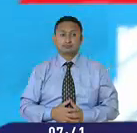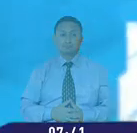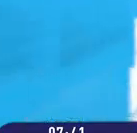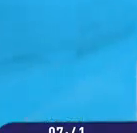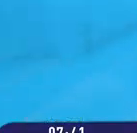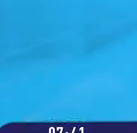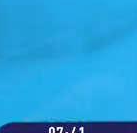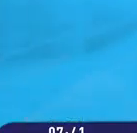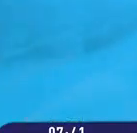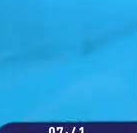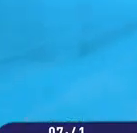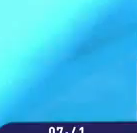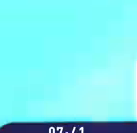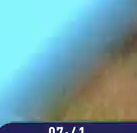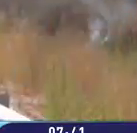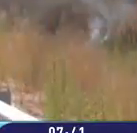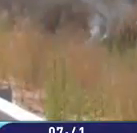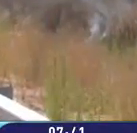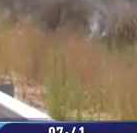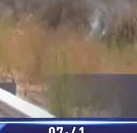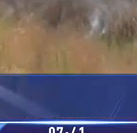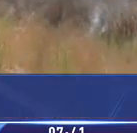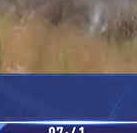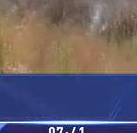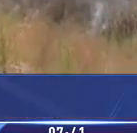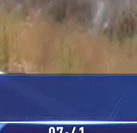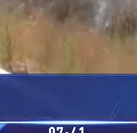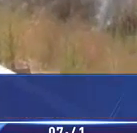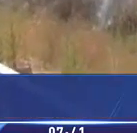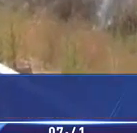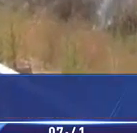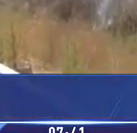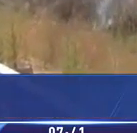al retornar, en Argentina, incendios forestales consumen